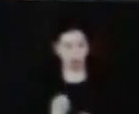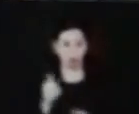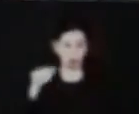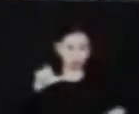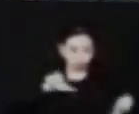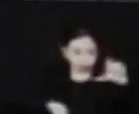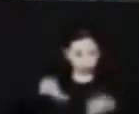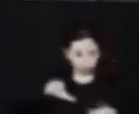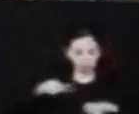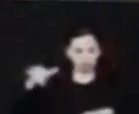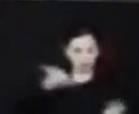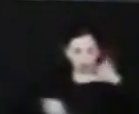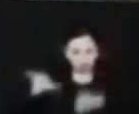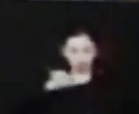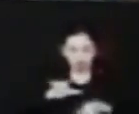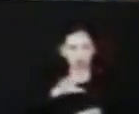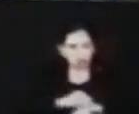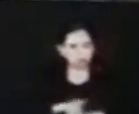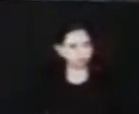transgénicos.